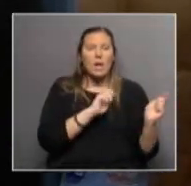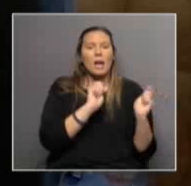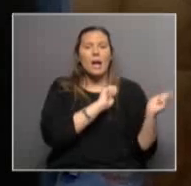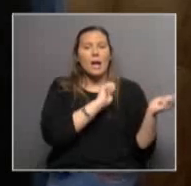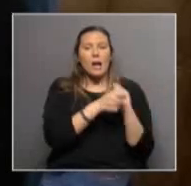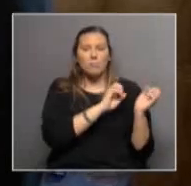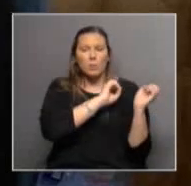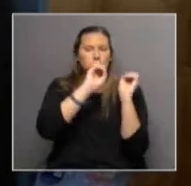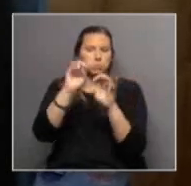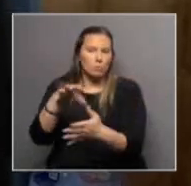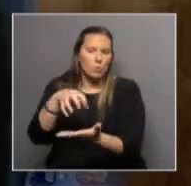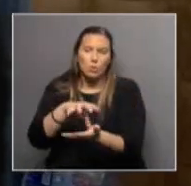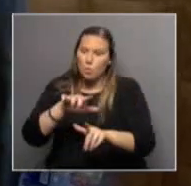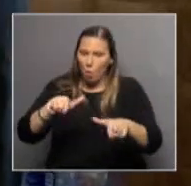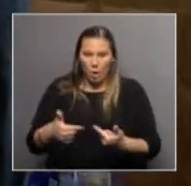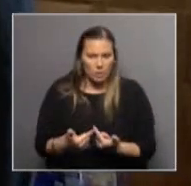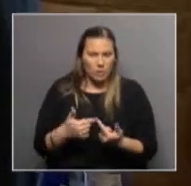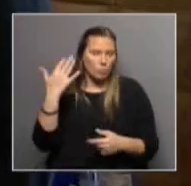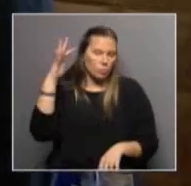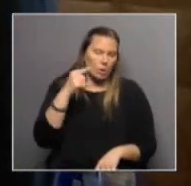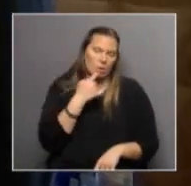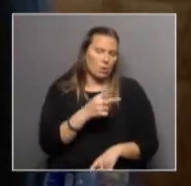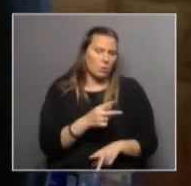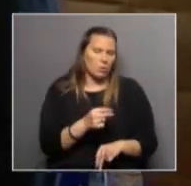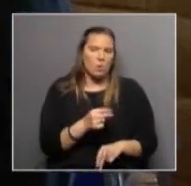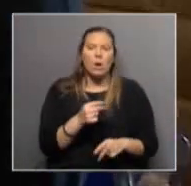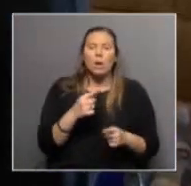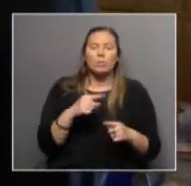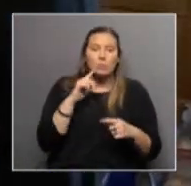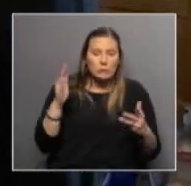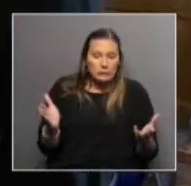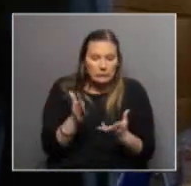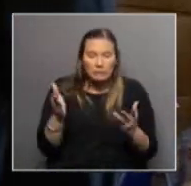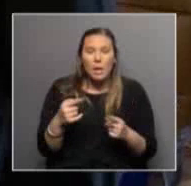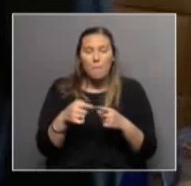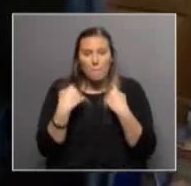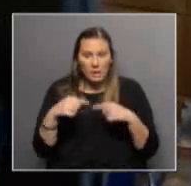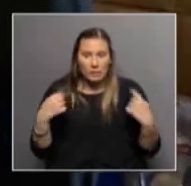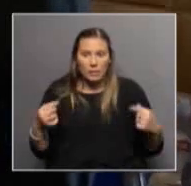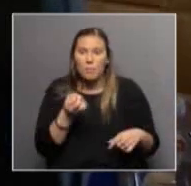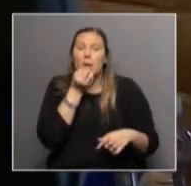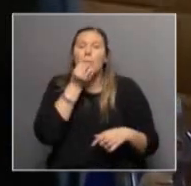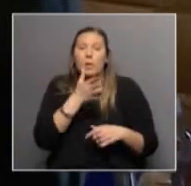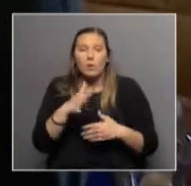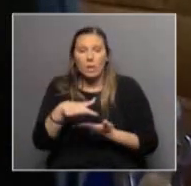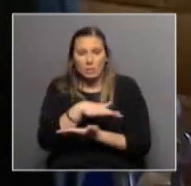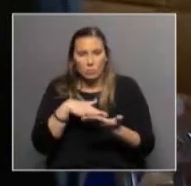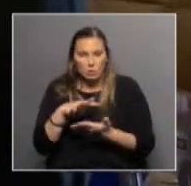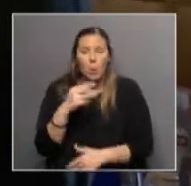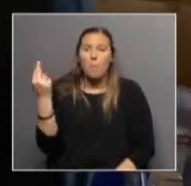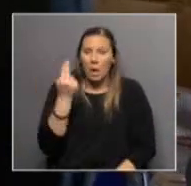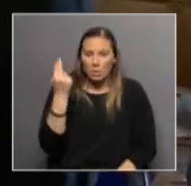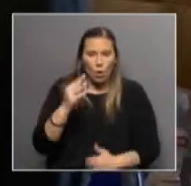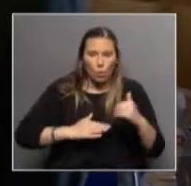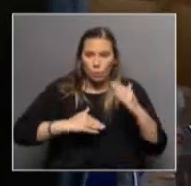Sí. Bien. Entonces están haciendo campaña juntando materiales para mejorar las condiciones y para hacer baños, sobre todo